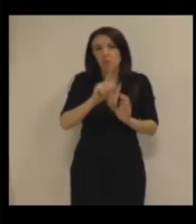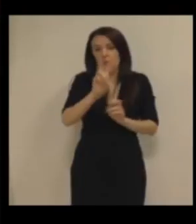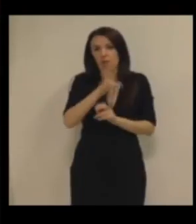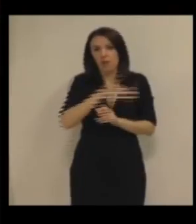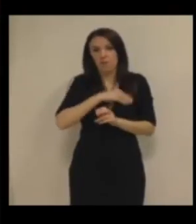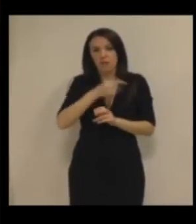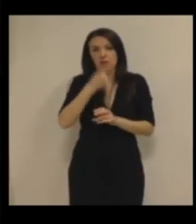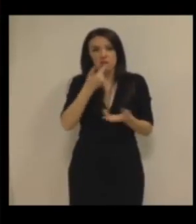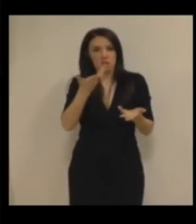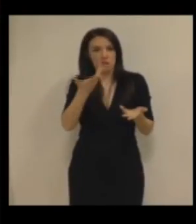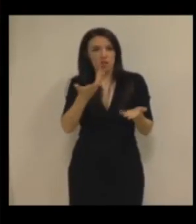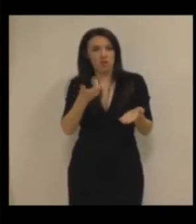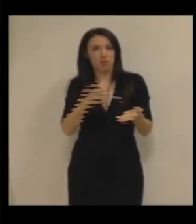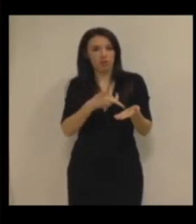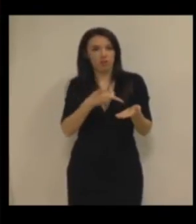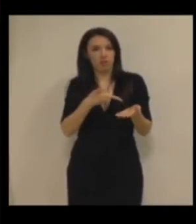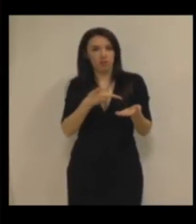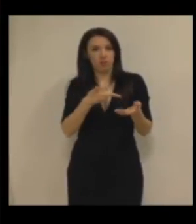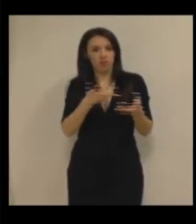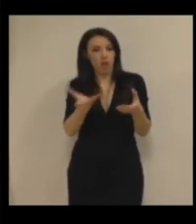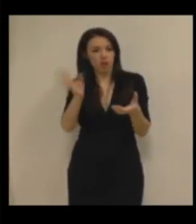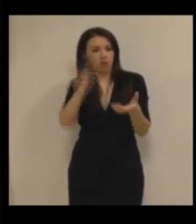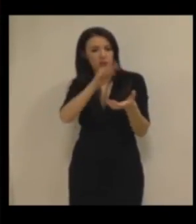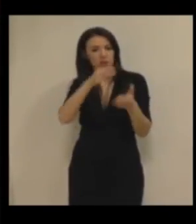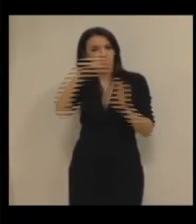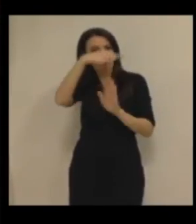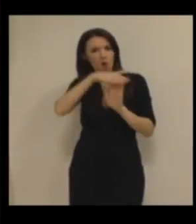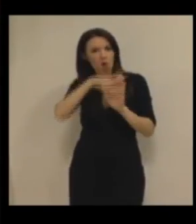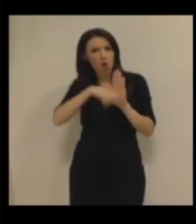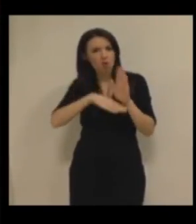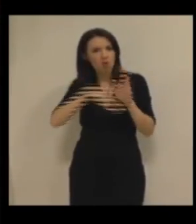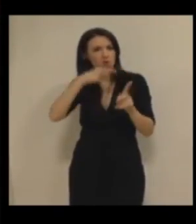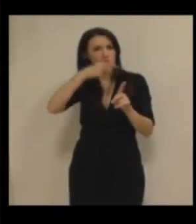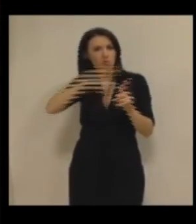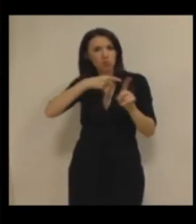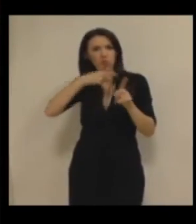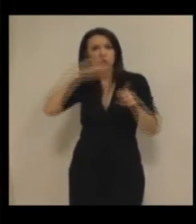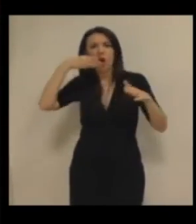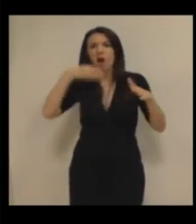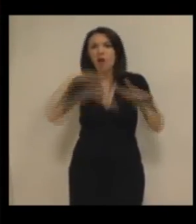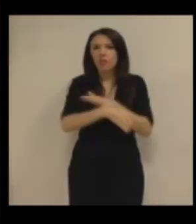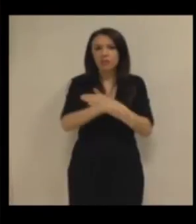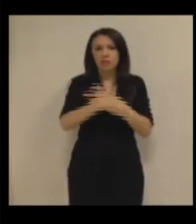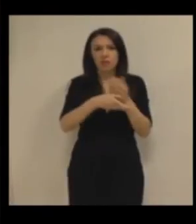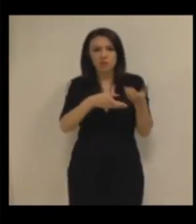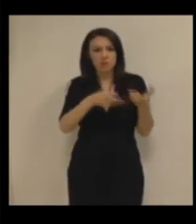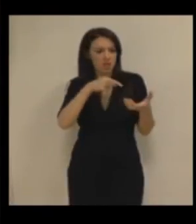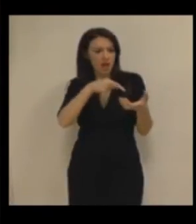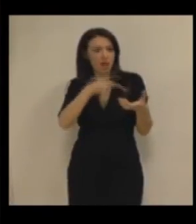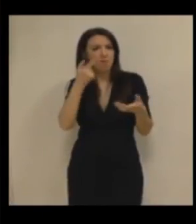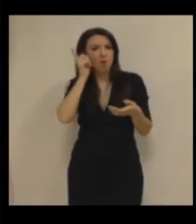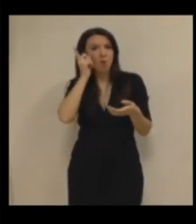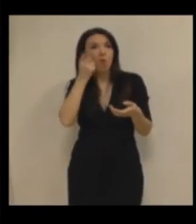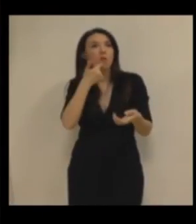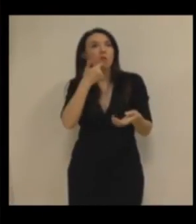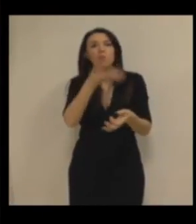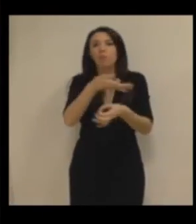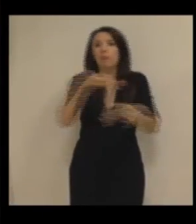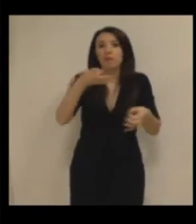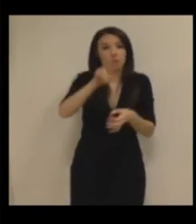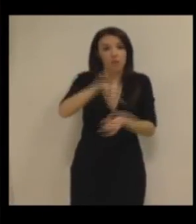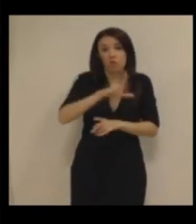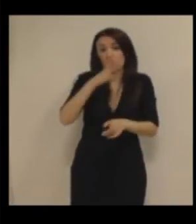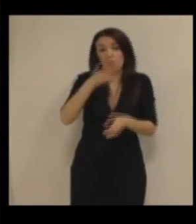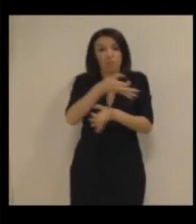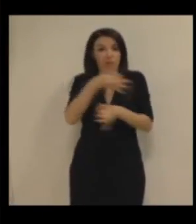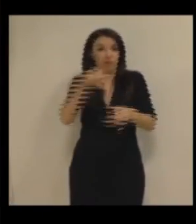pena, dice que incorpora unas condiciones de usabilidad, de accesibilidad y usabilidad, que insisto, sin ser perfectas, porque no podemos